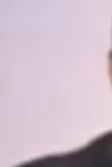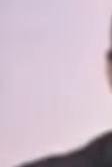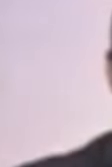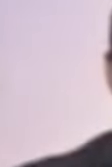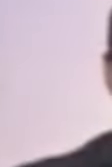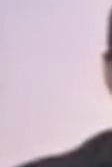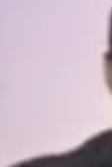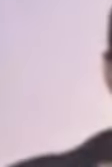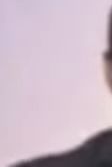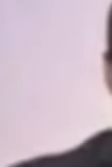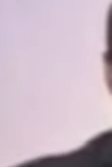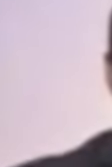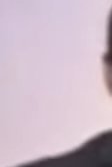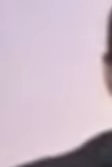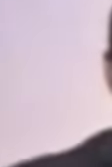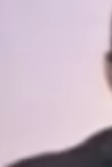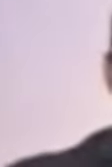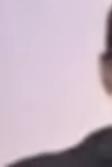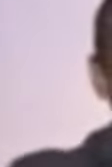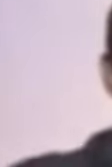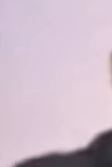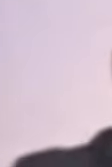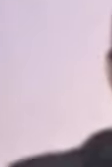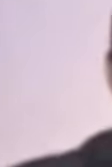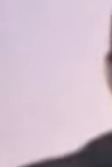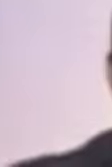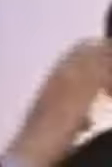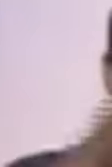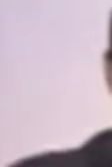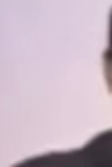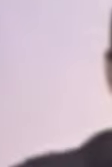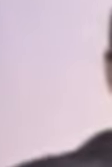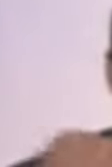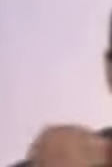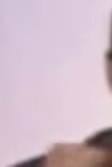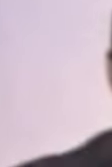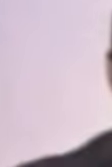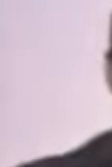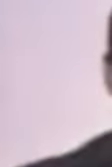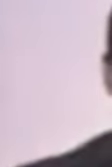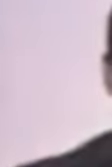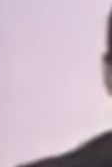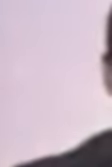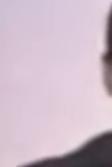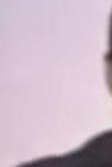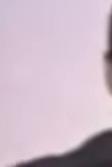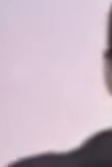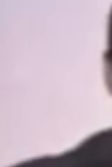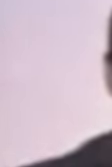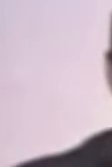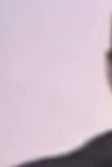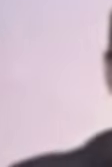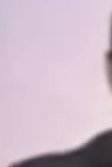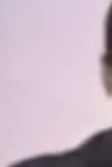aquí en Lima no se utilizan ni bombas lacrimógenas en distritos como Miraflores, San Isidro o La Molina. Y mientras distritos afectados por los